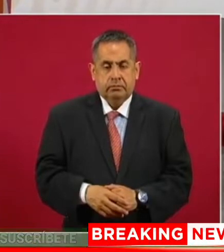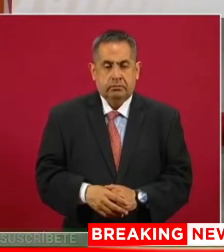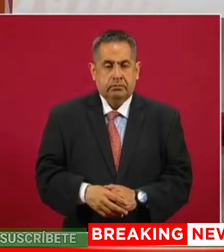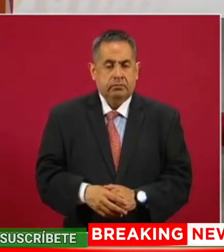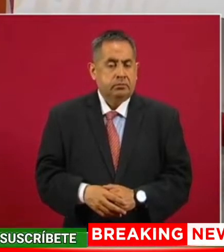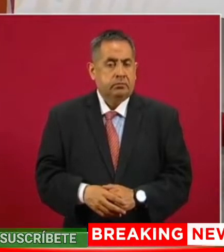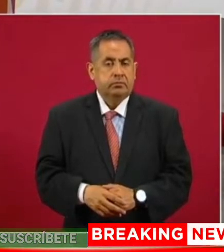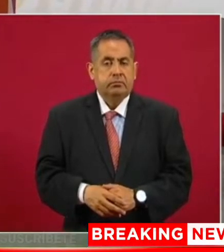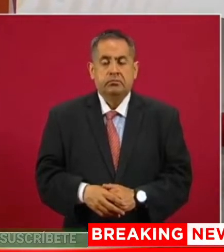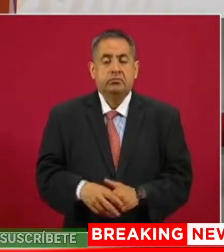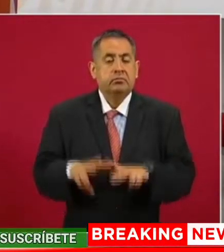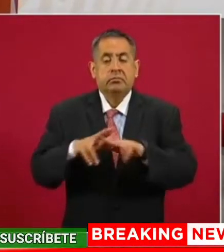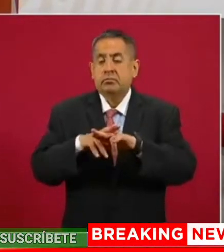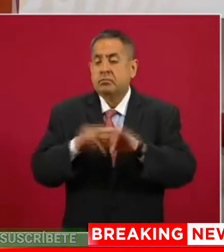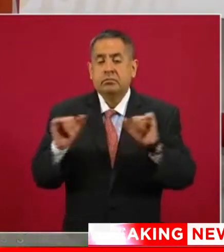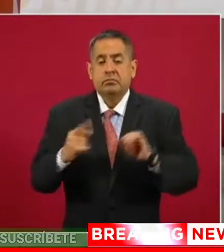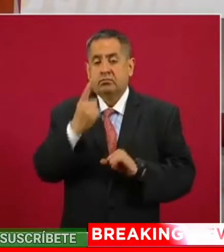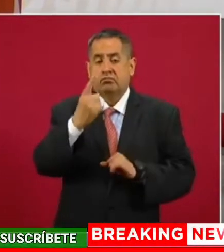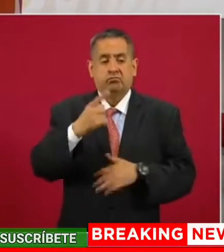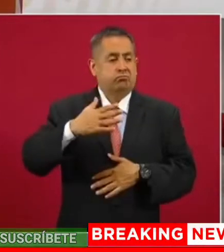Ninguna persona podrá